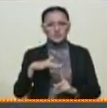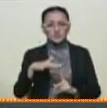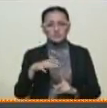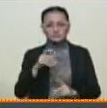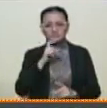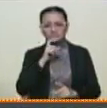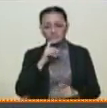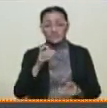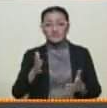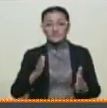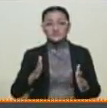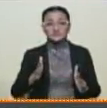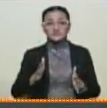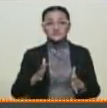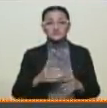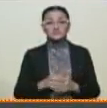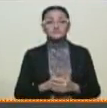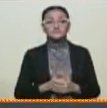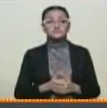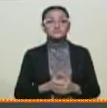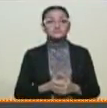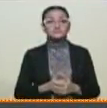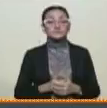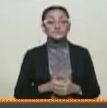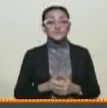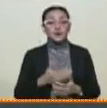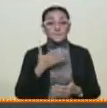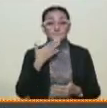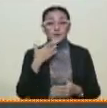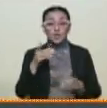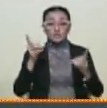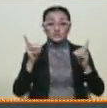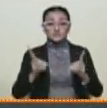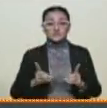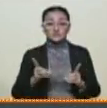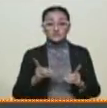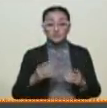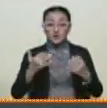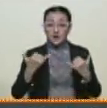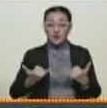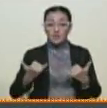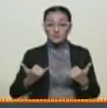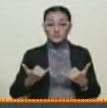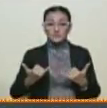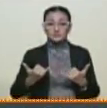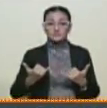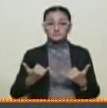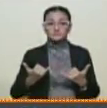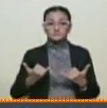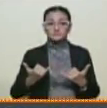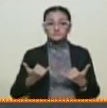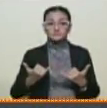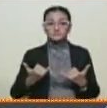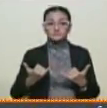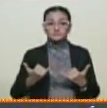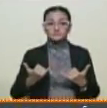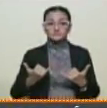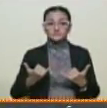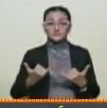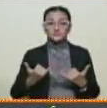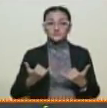compleja. Así que creo que la mejor decisión que tenemos que tomar es retomar, como